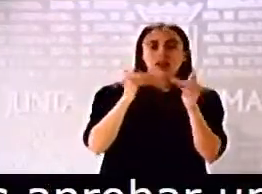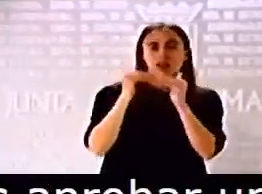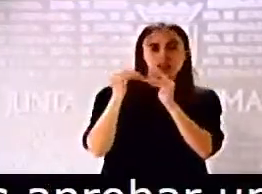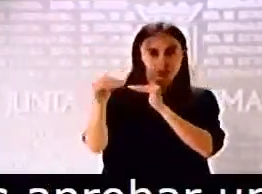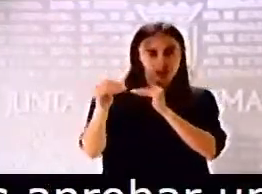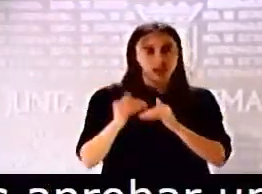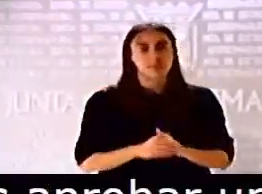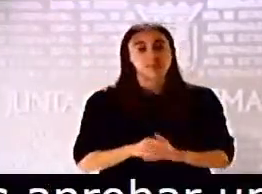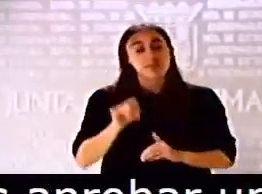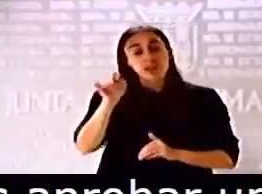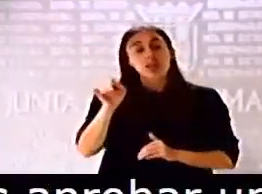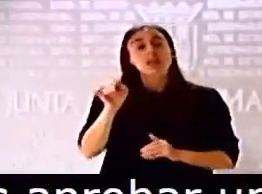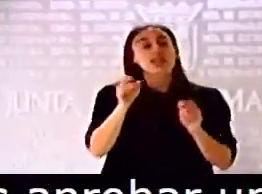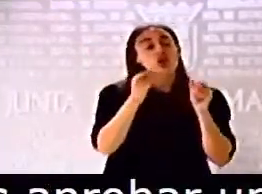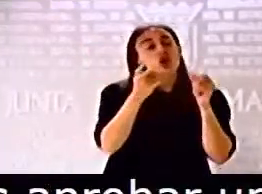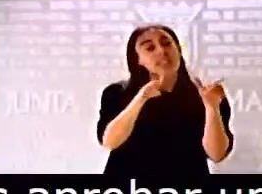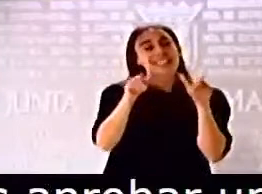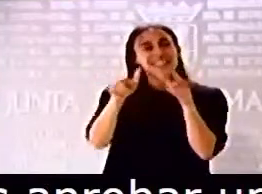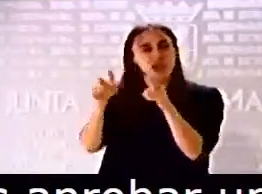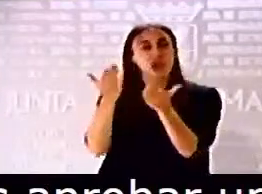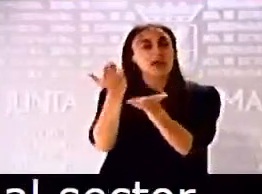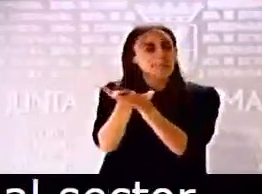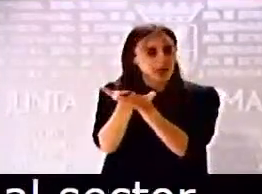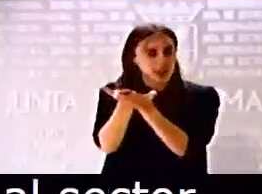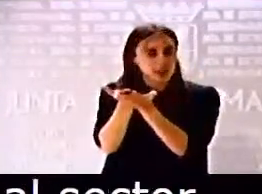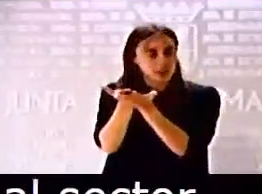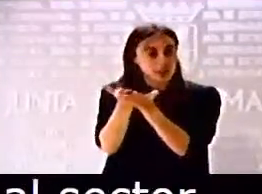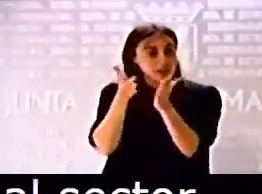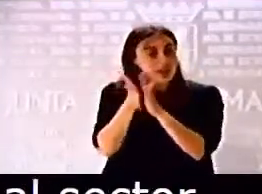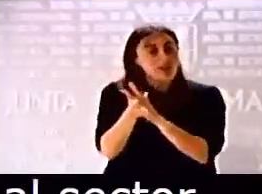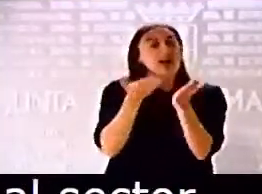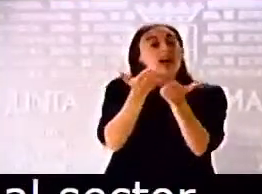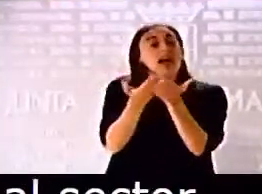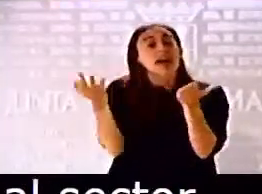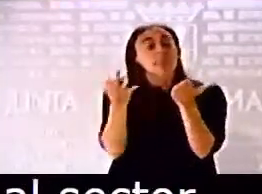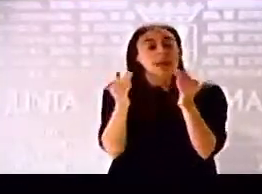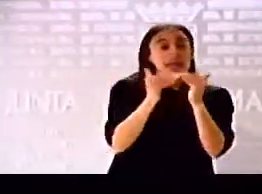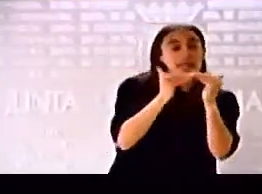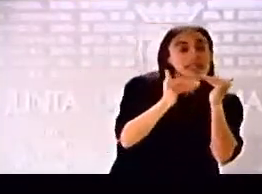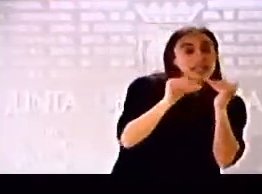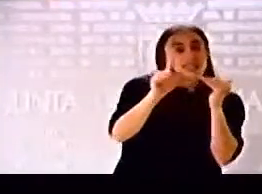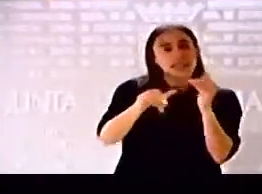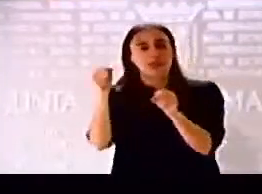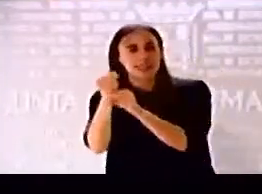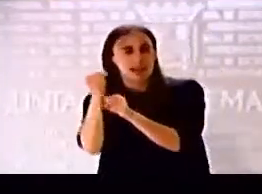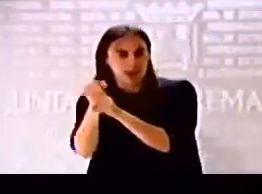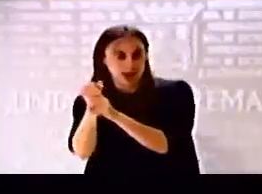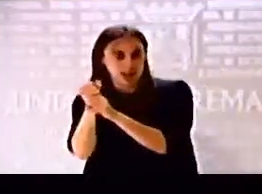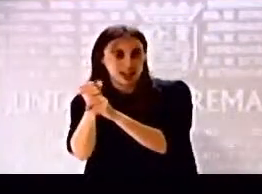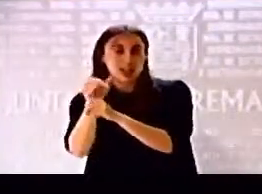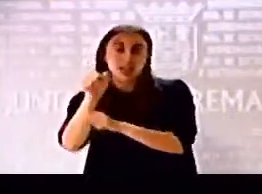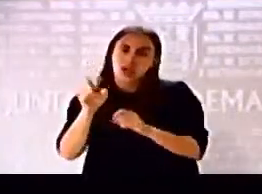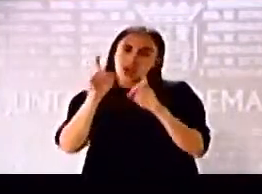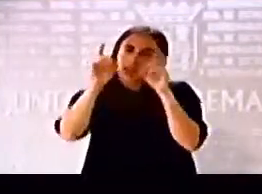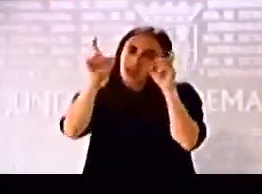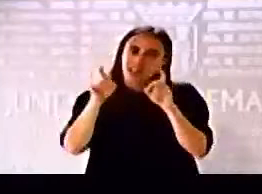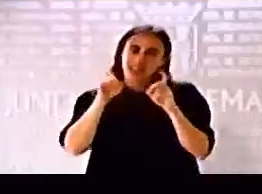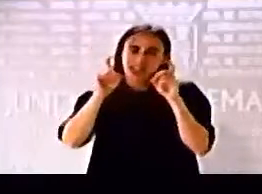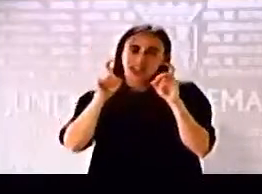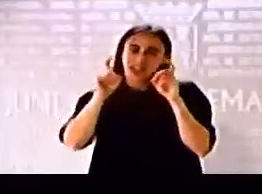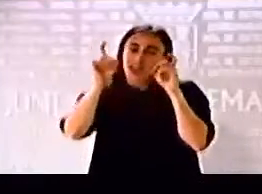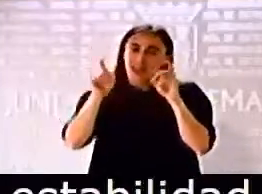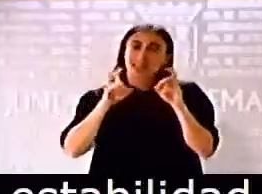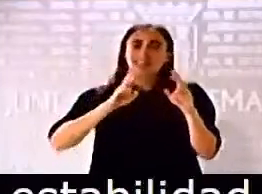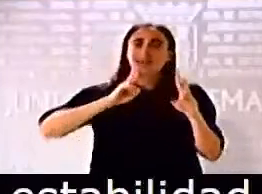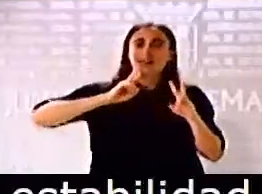Eso es lo que reclaman los sectores. Lo que reclaman los sectores es estabilidad y poder trabajar. Y eso es lo que vamos a intentar